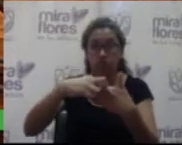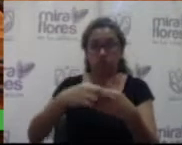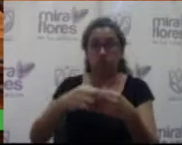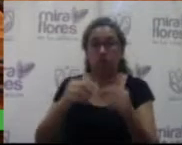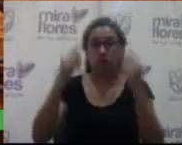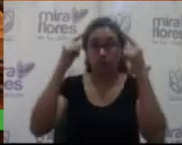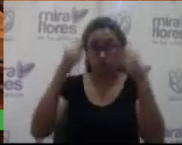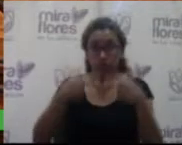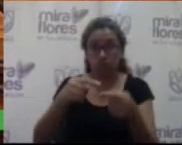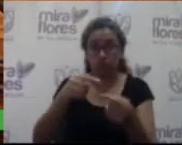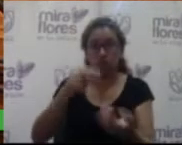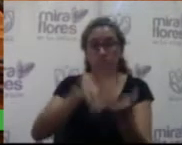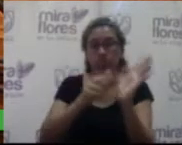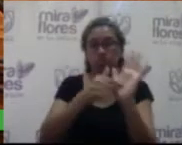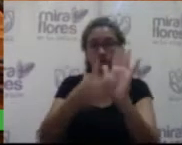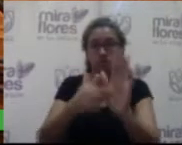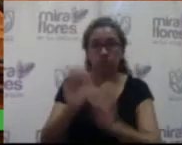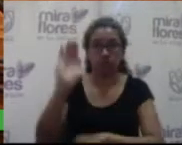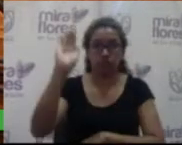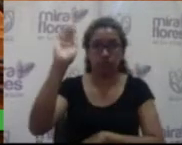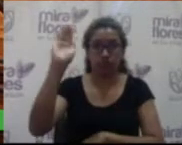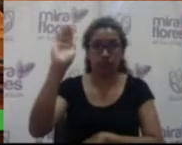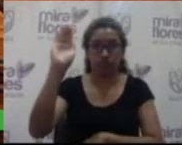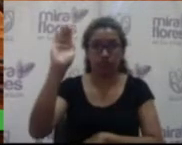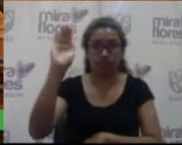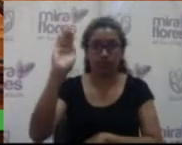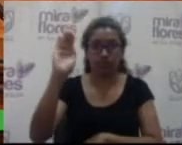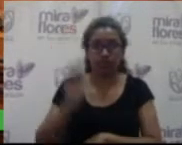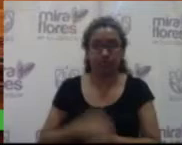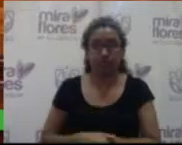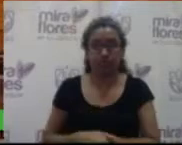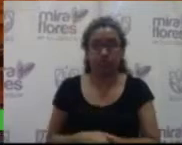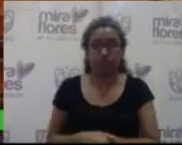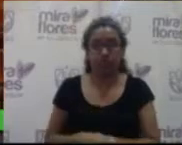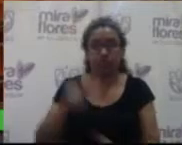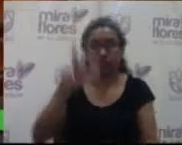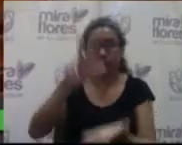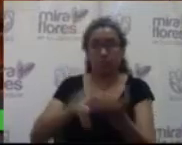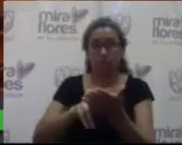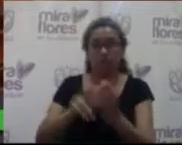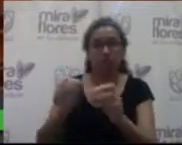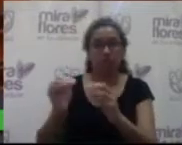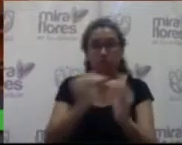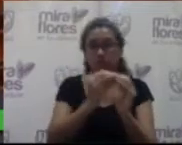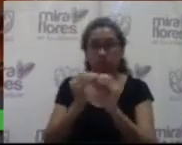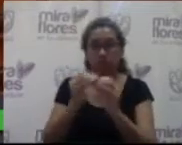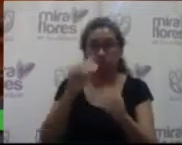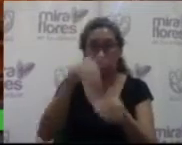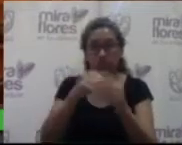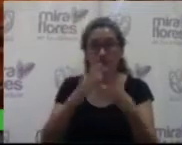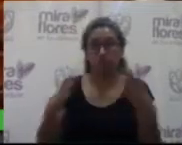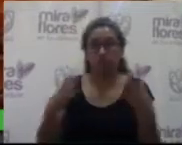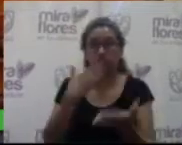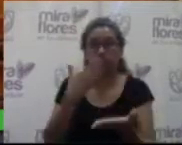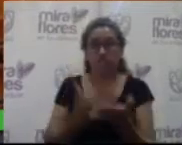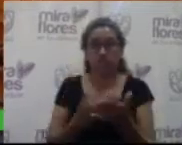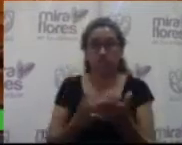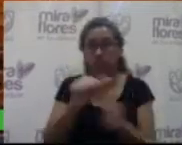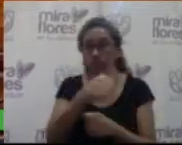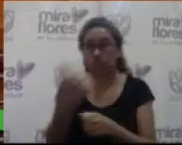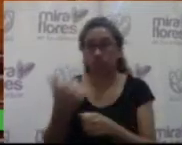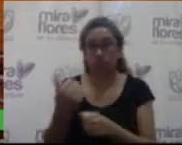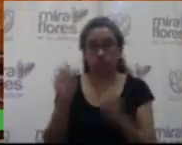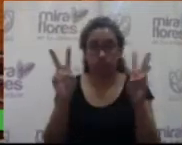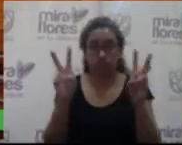consejo, sírvanse expresarlo en señal de conformidad. Se aprueba por unanimidad de votos. Muchísimas gracias. Vamos al